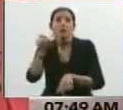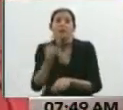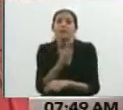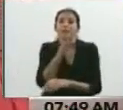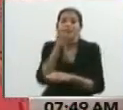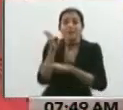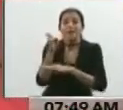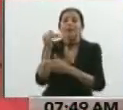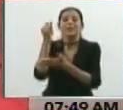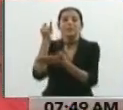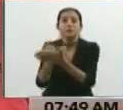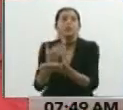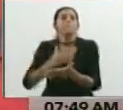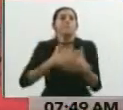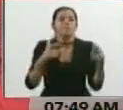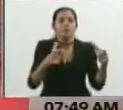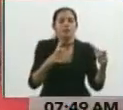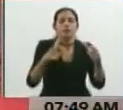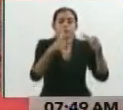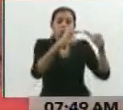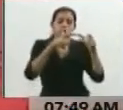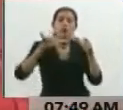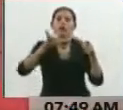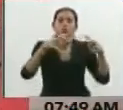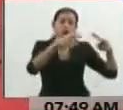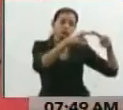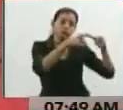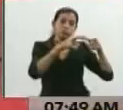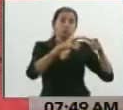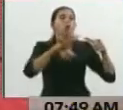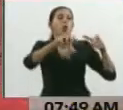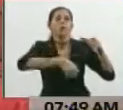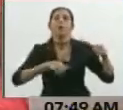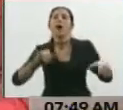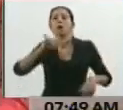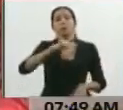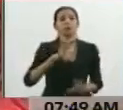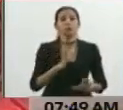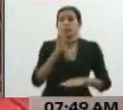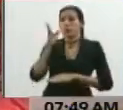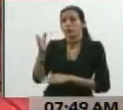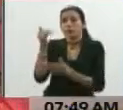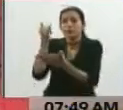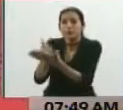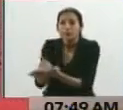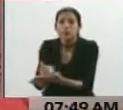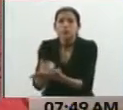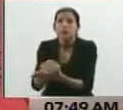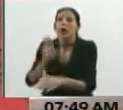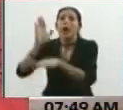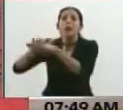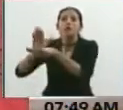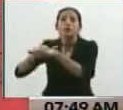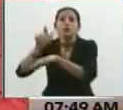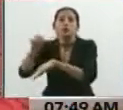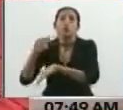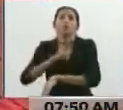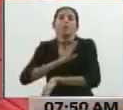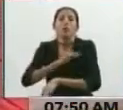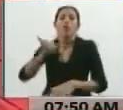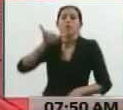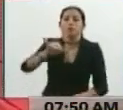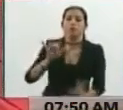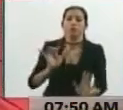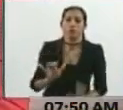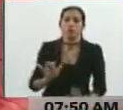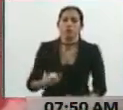aeronave es como que si tú compras un citation o compraras un avión y tienes que ir al registro aeronáutico nacional bueno si eres dueño de una europea tienes que